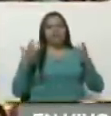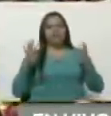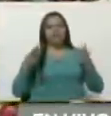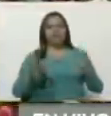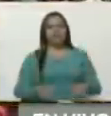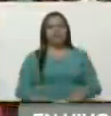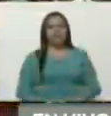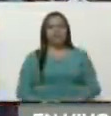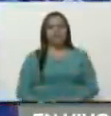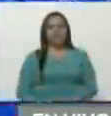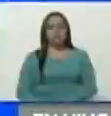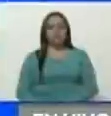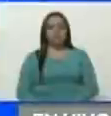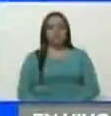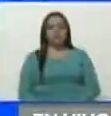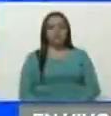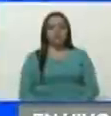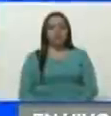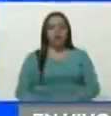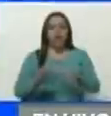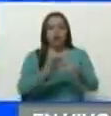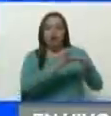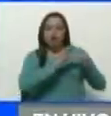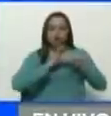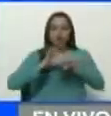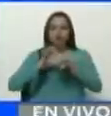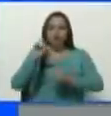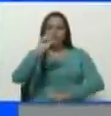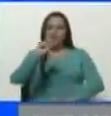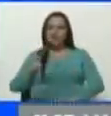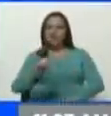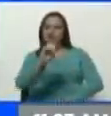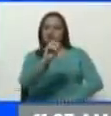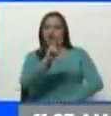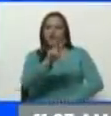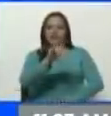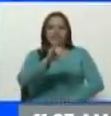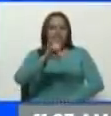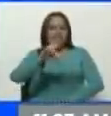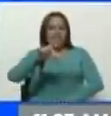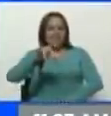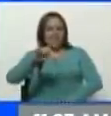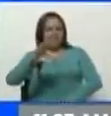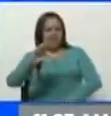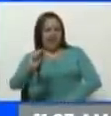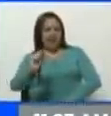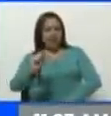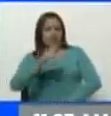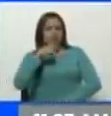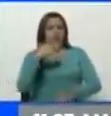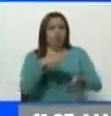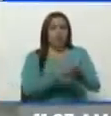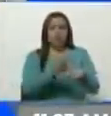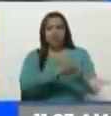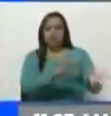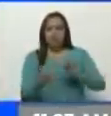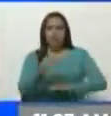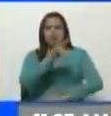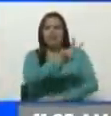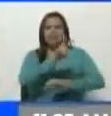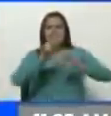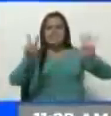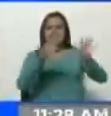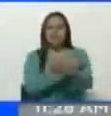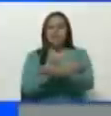La Unión Soviética perdió 27 millones de vidas o más batallando contra el fascismo.